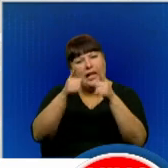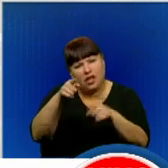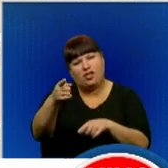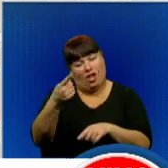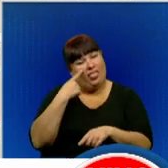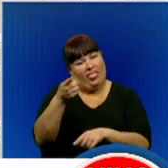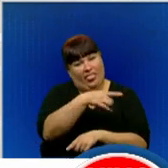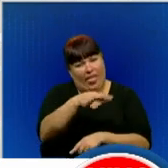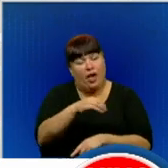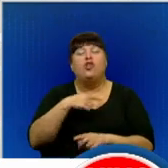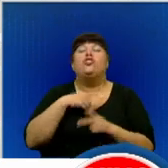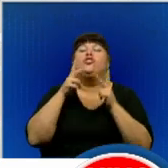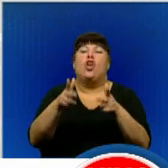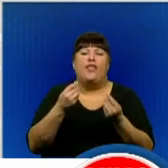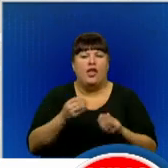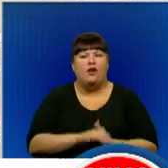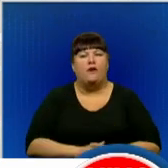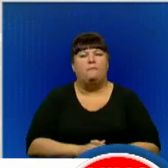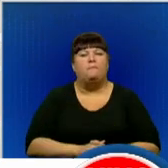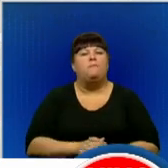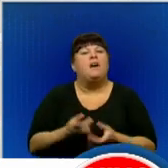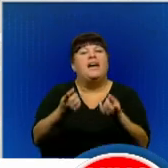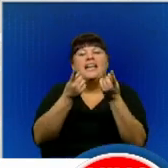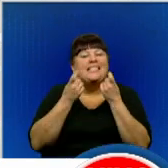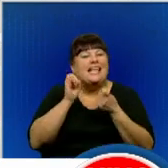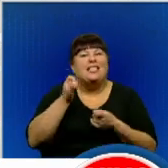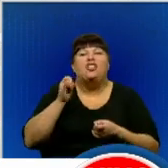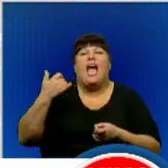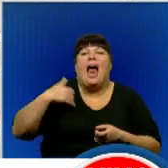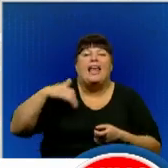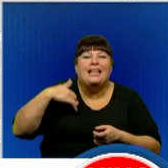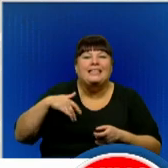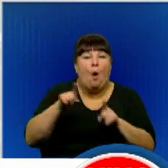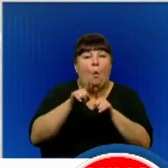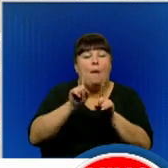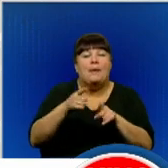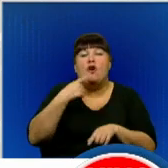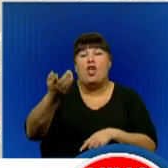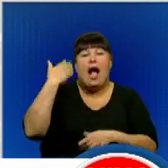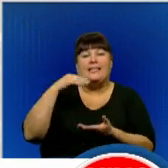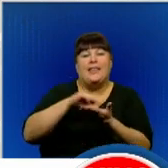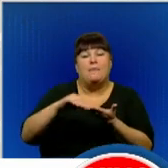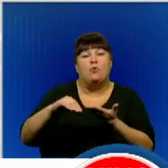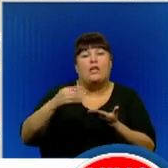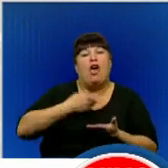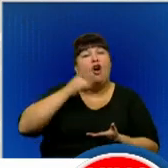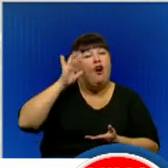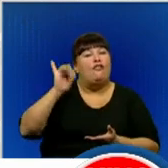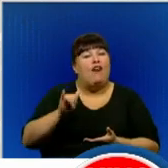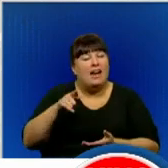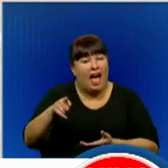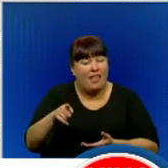lo que yo digo es esto necesitamos un país que como decía al diputado eduardo fernández